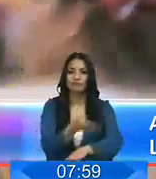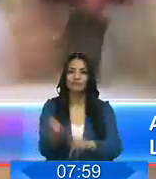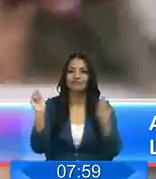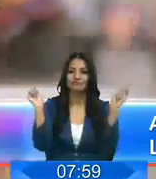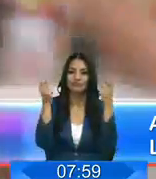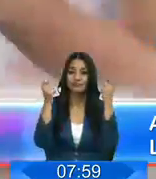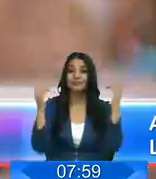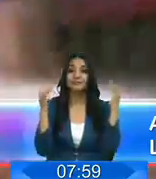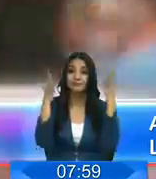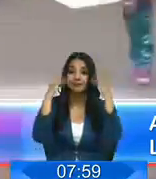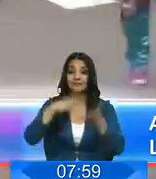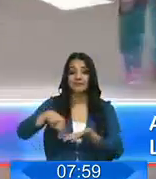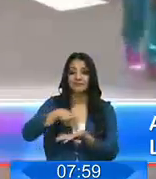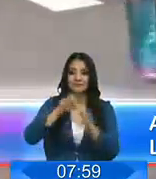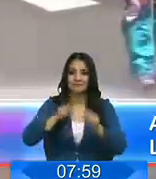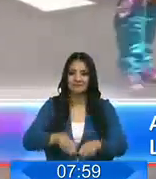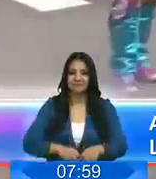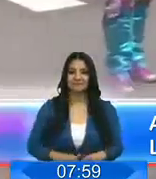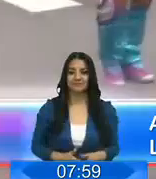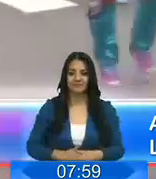festivales bailables.